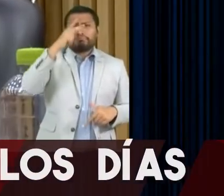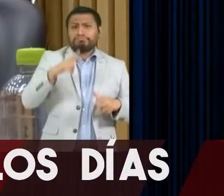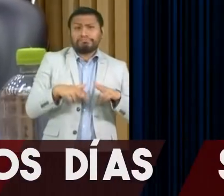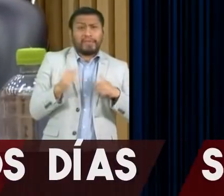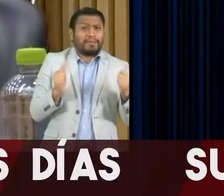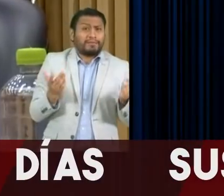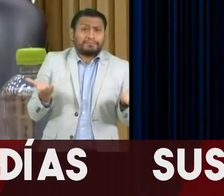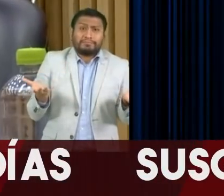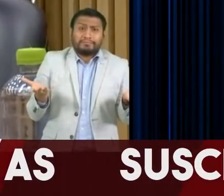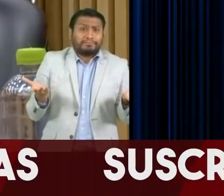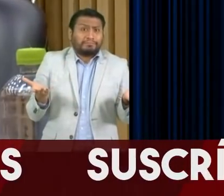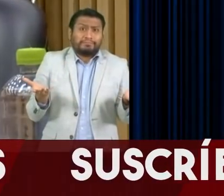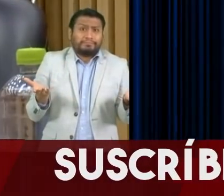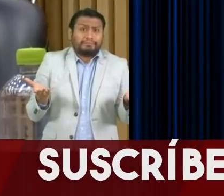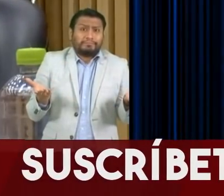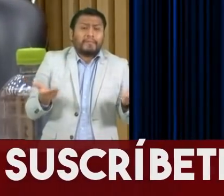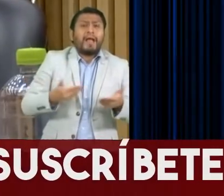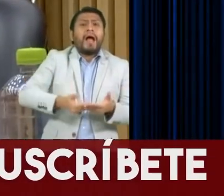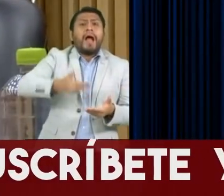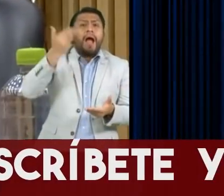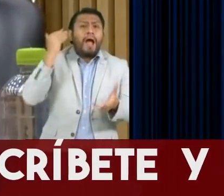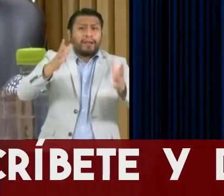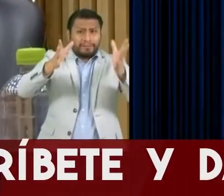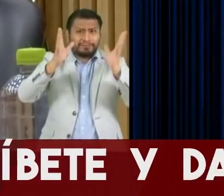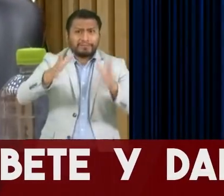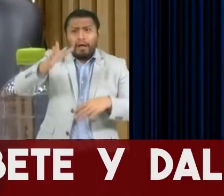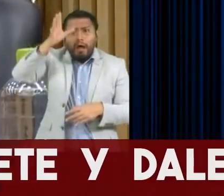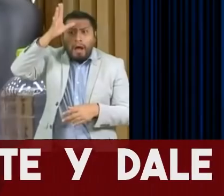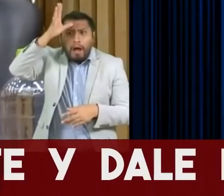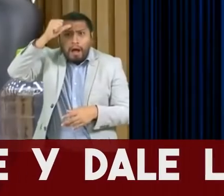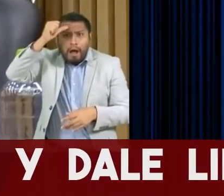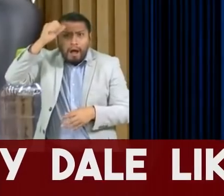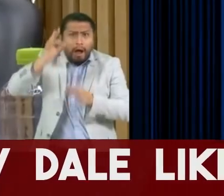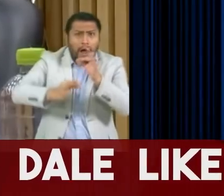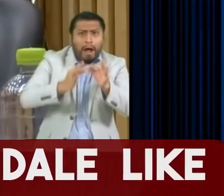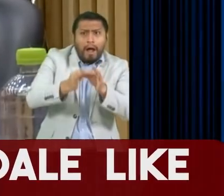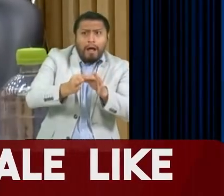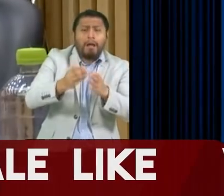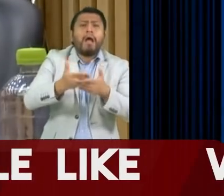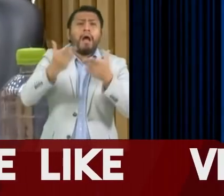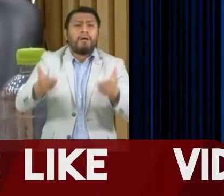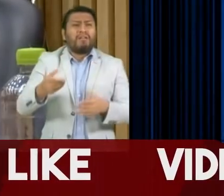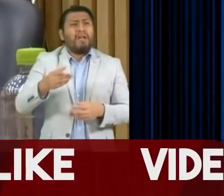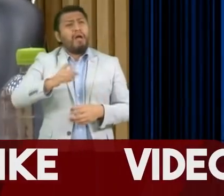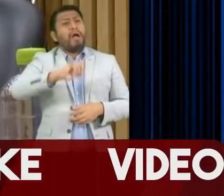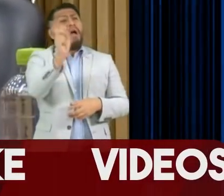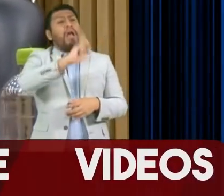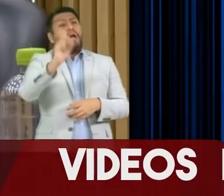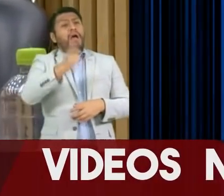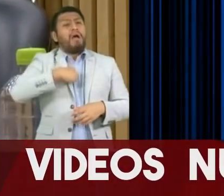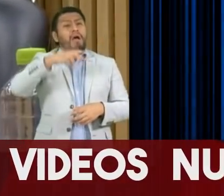rompan consensos de la certeza para acusar sin fundamento.